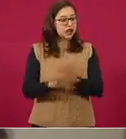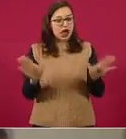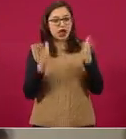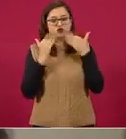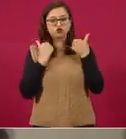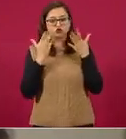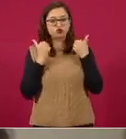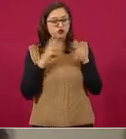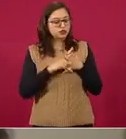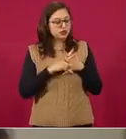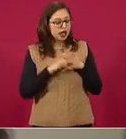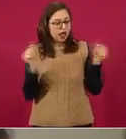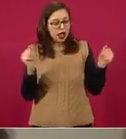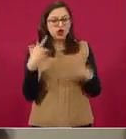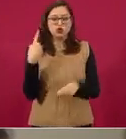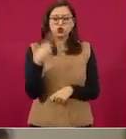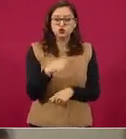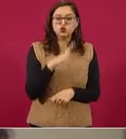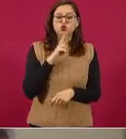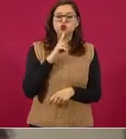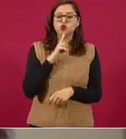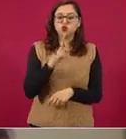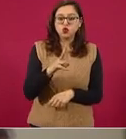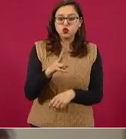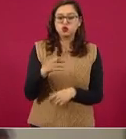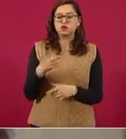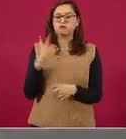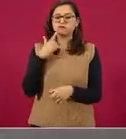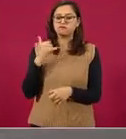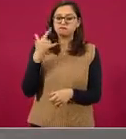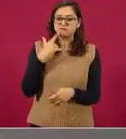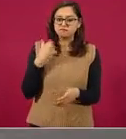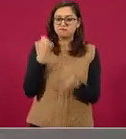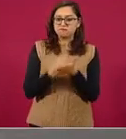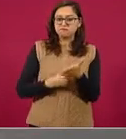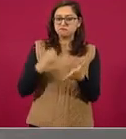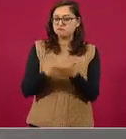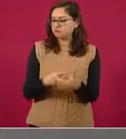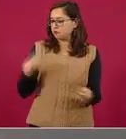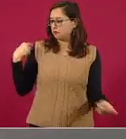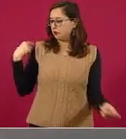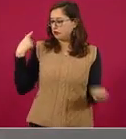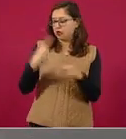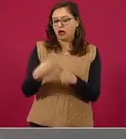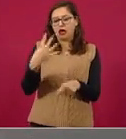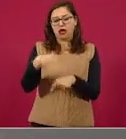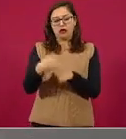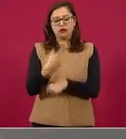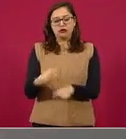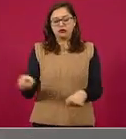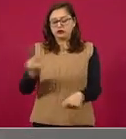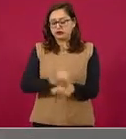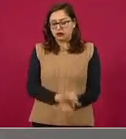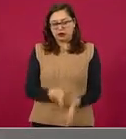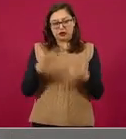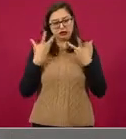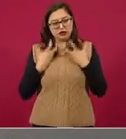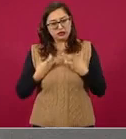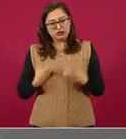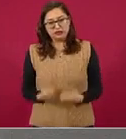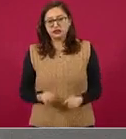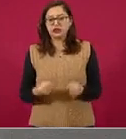no escuchar su voz oponiéndose a lo injusto. Son 14 días de incertidumbre y de dolor. No pierdo la